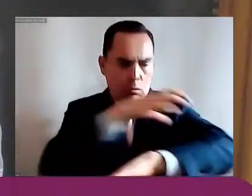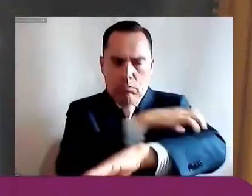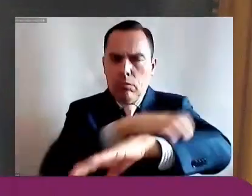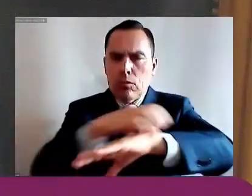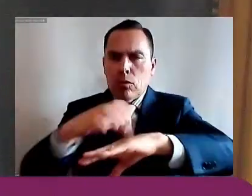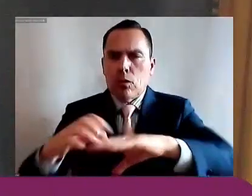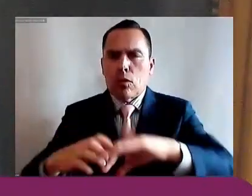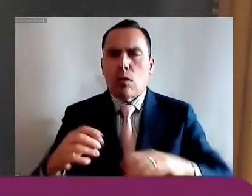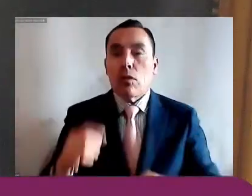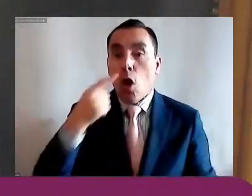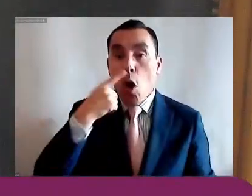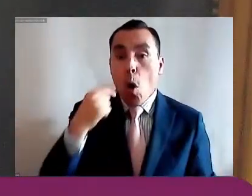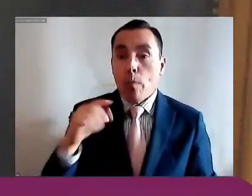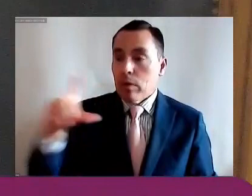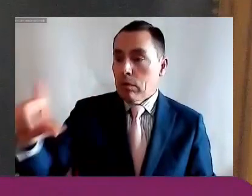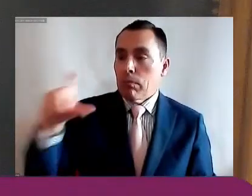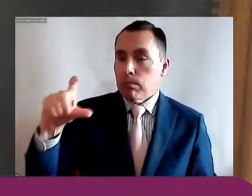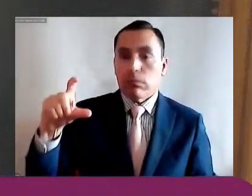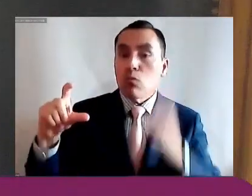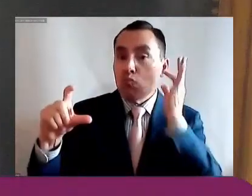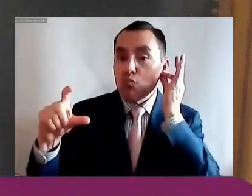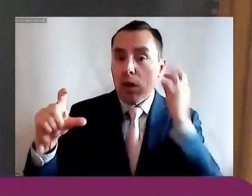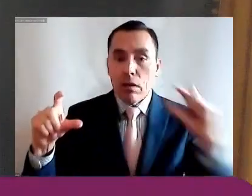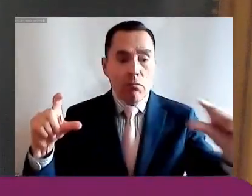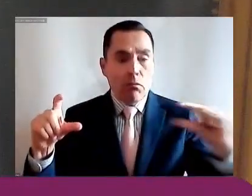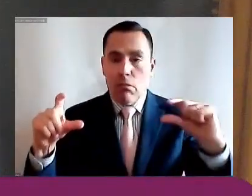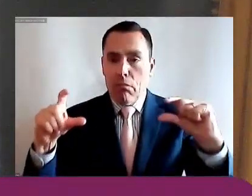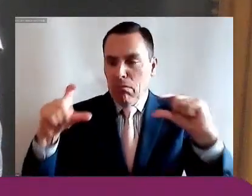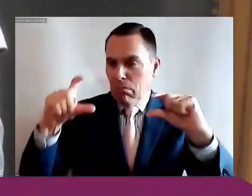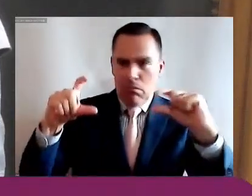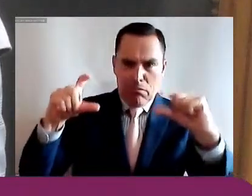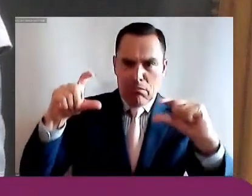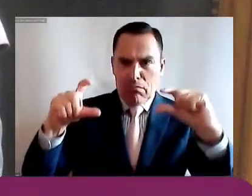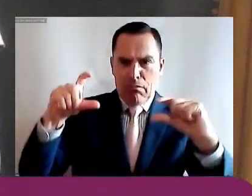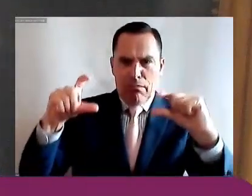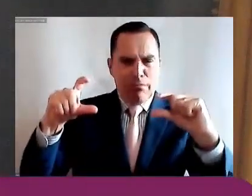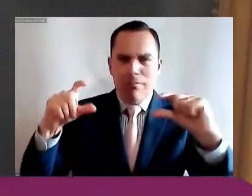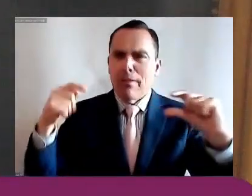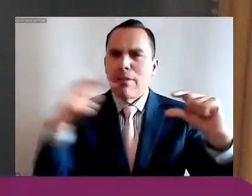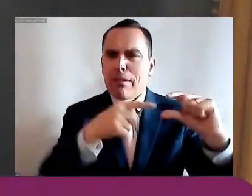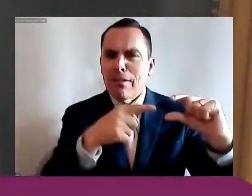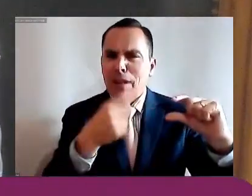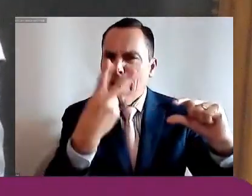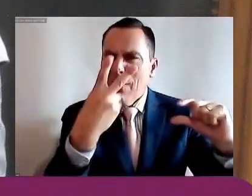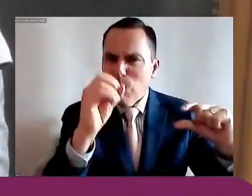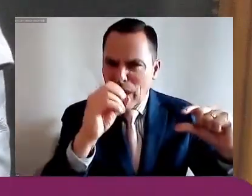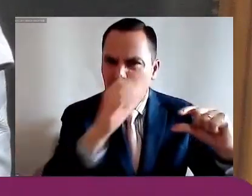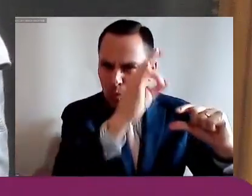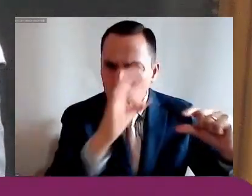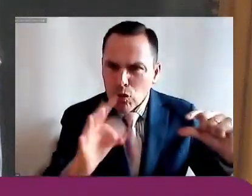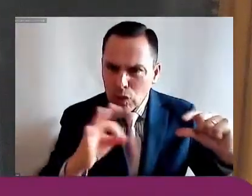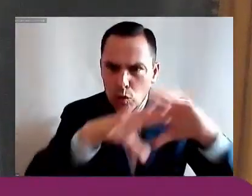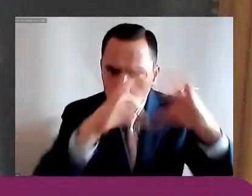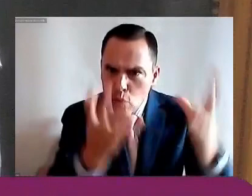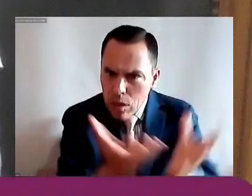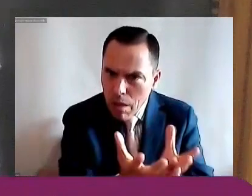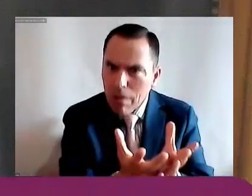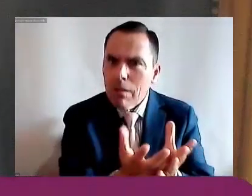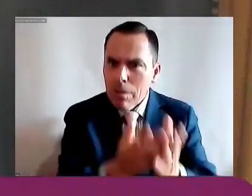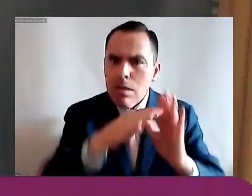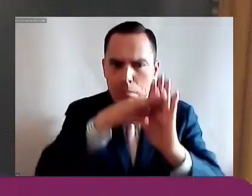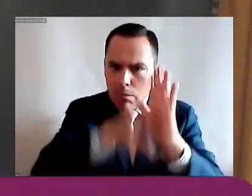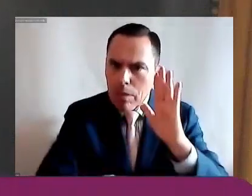supuesto, con una brecha salarial de género estimada en alrededor del 20% a nivel mundial. En Chile, con